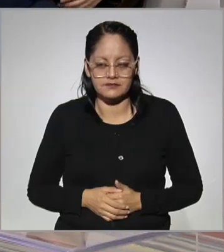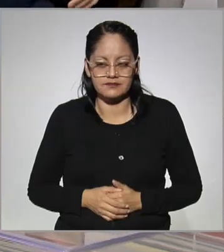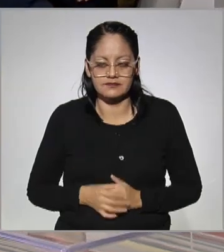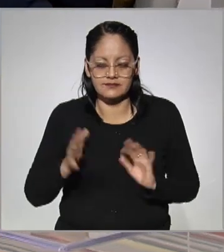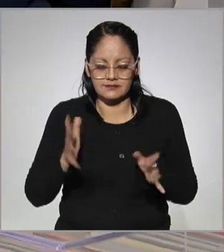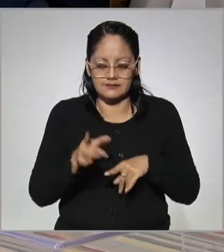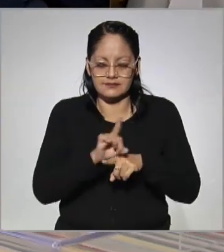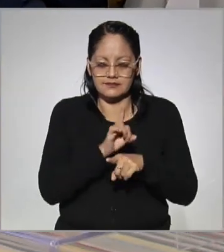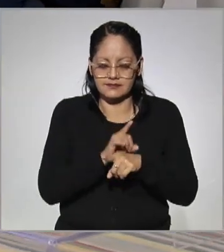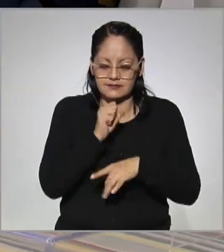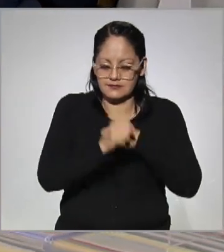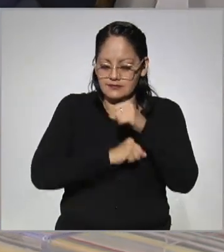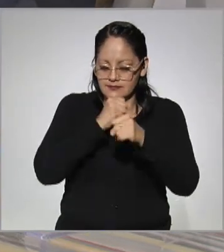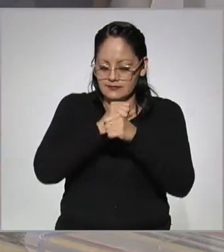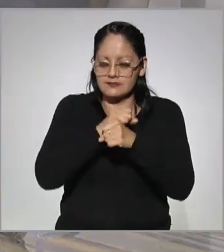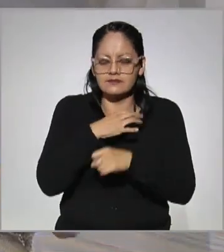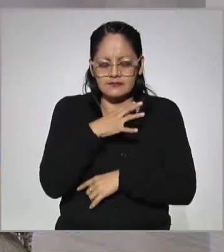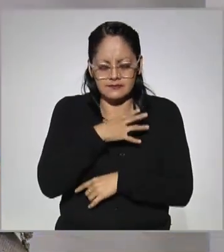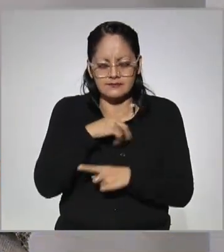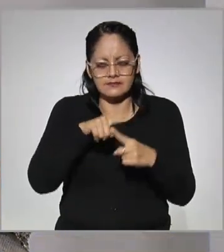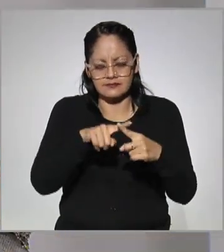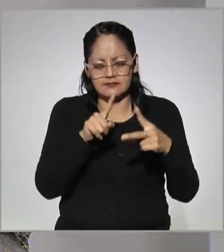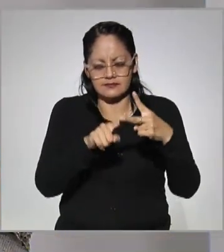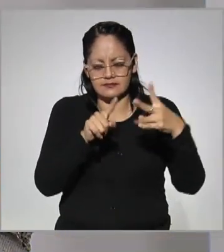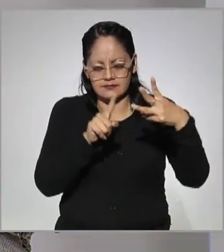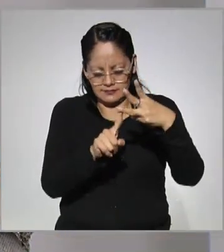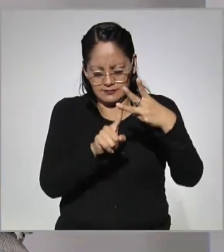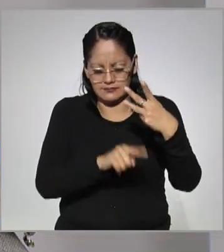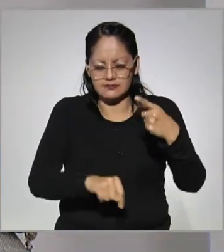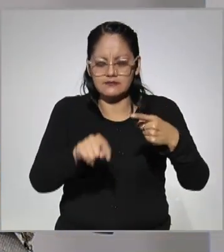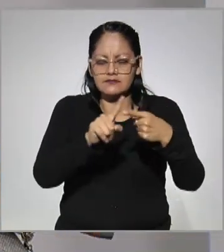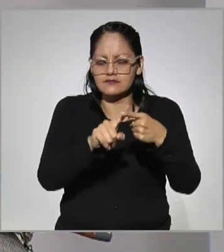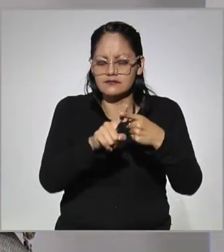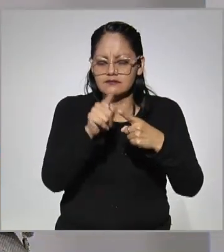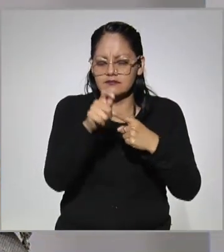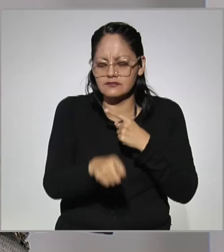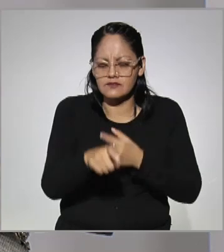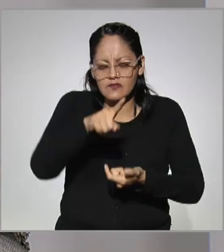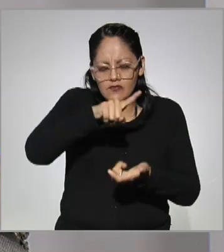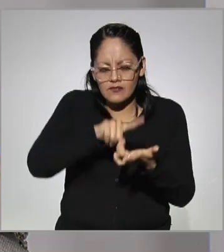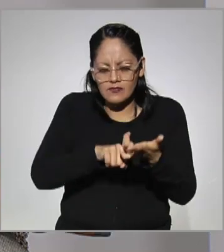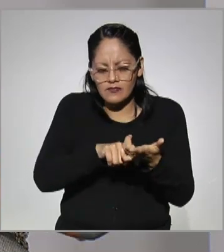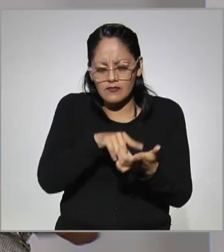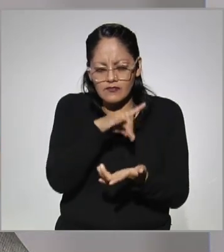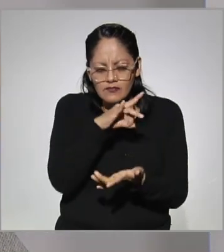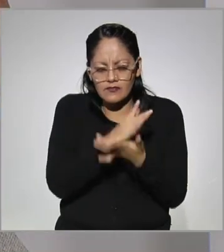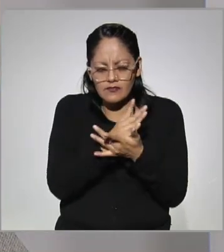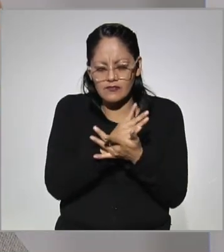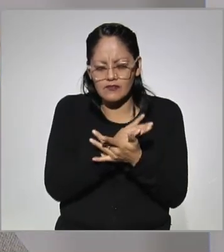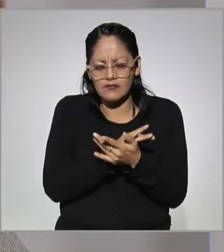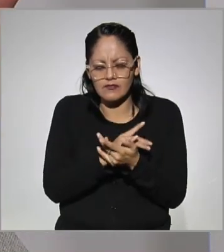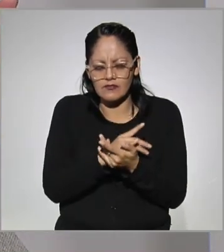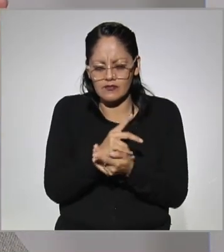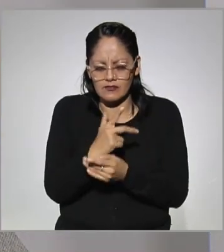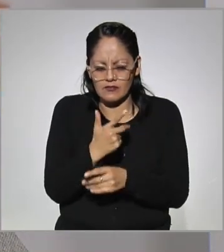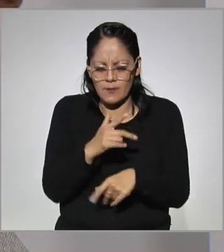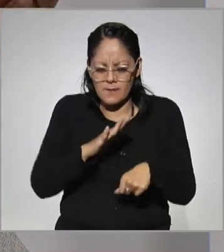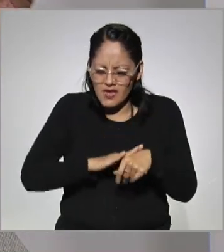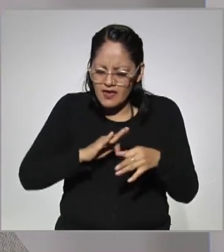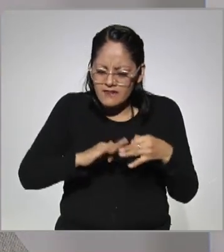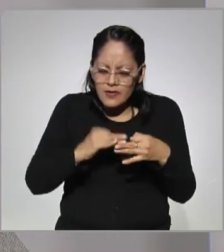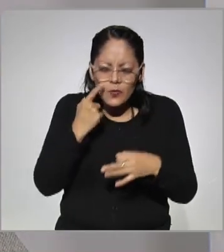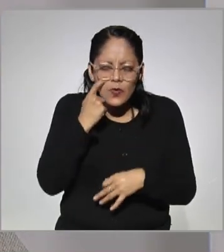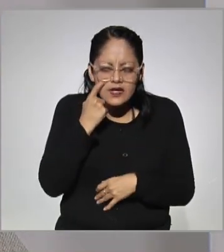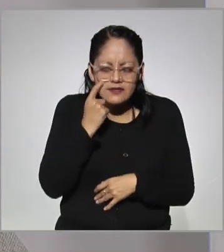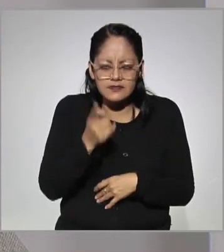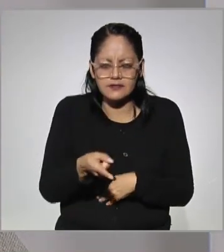desde hace varios años disponible, existen 3, ¿no? La primera que fue la que incluía solamente los 2 que son como más frecuentes o